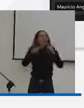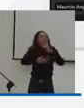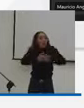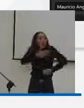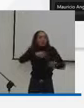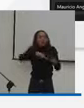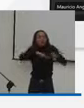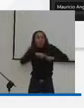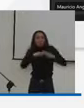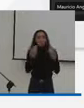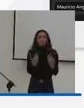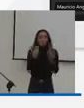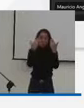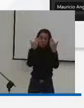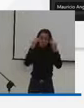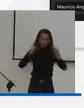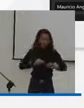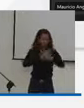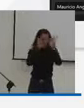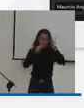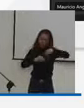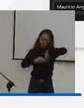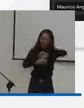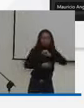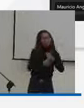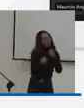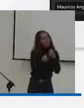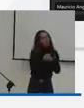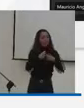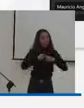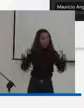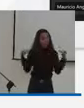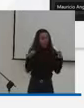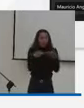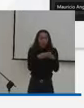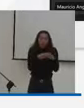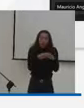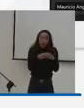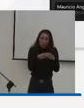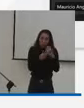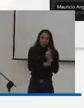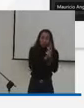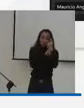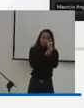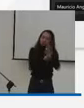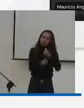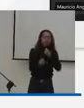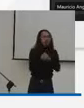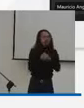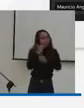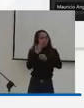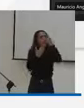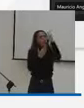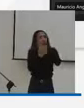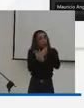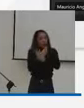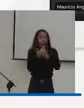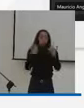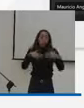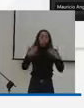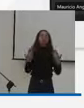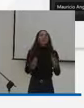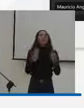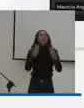Y que nosotros también estamos dispuestos a apoyar dentro de la bancada del Centro Democrático este tipo de proyectos que son